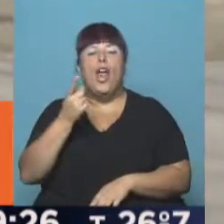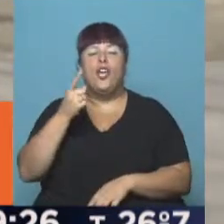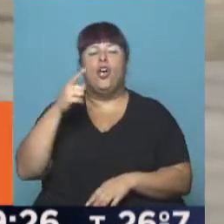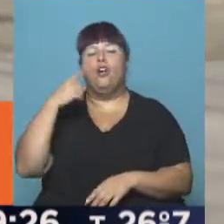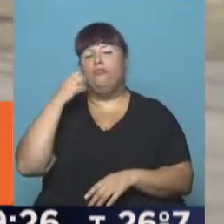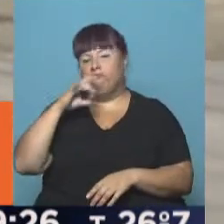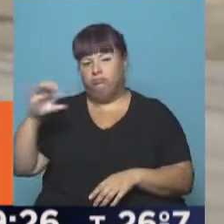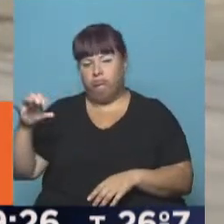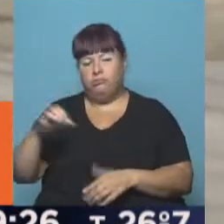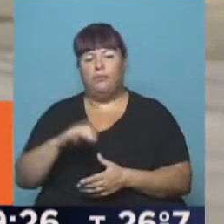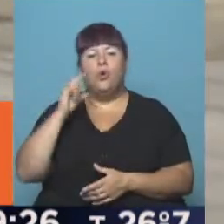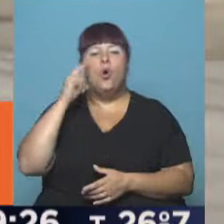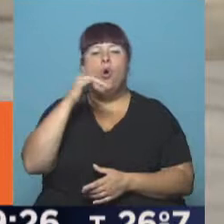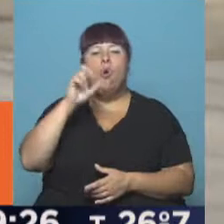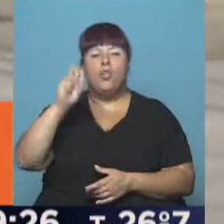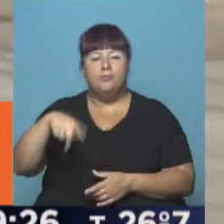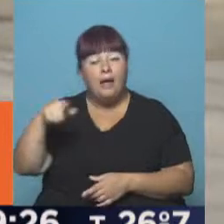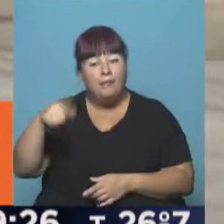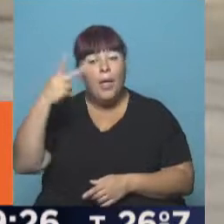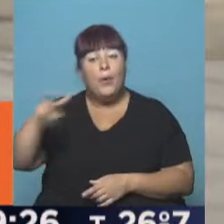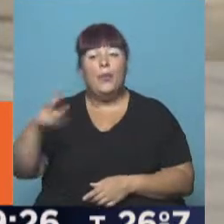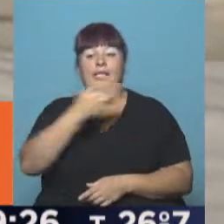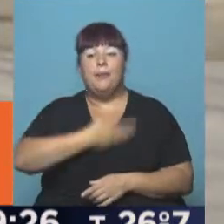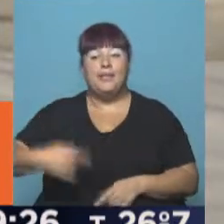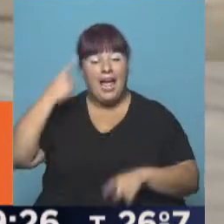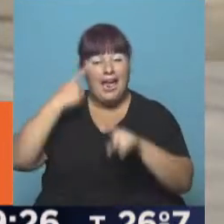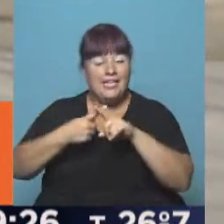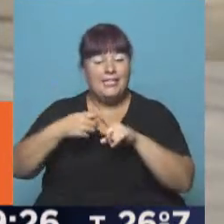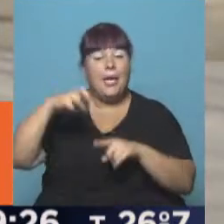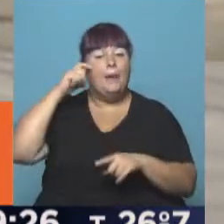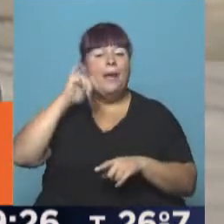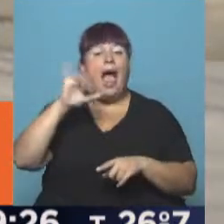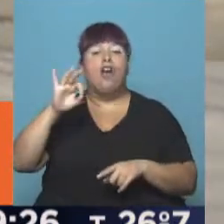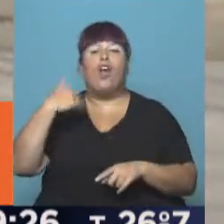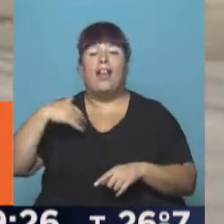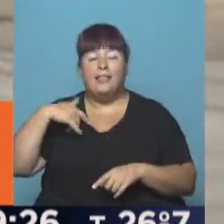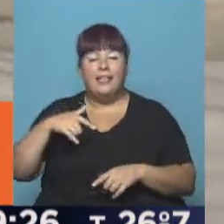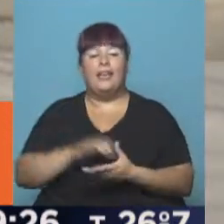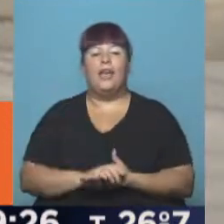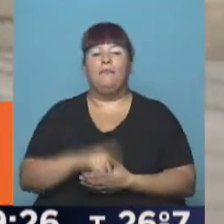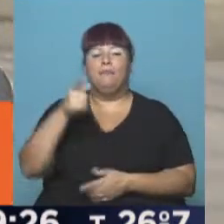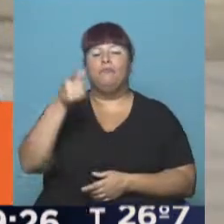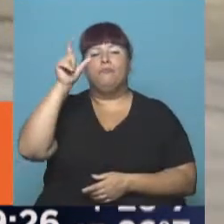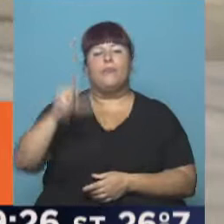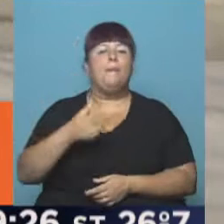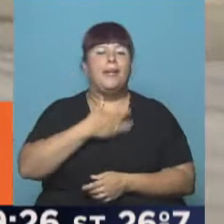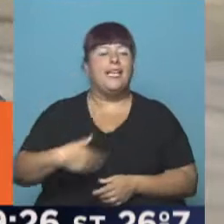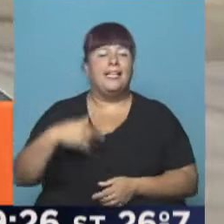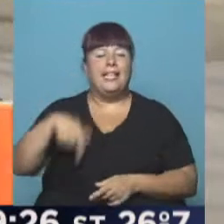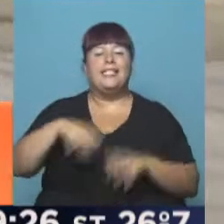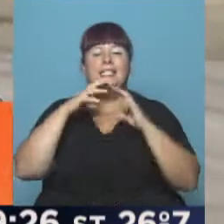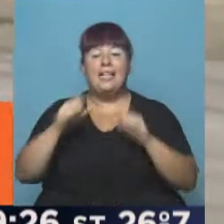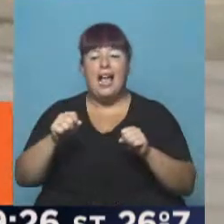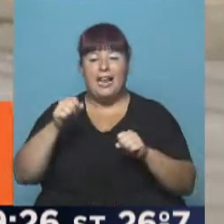Guy Guzmán, quien fue vicepresidente de Pegasus Argentina, firma inversora cuyo titular fue el actual